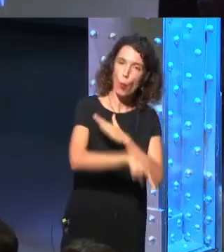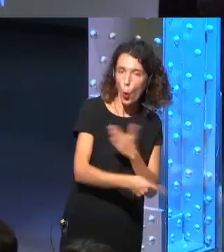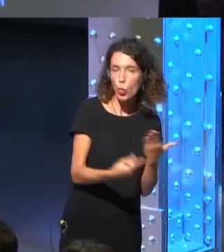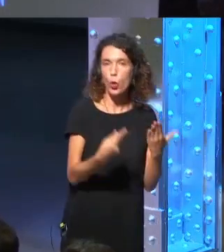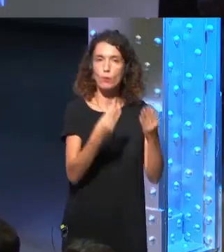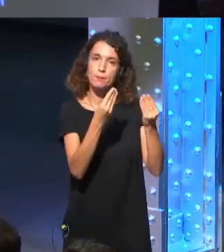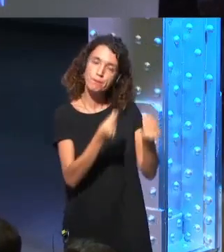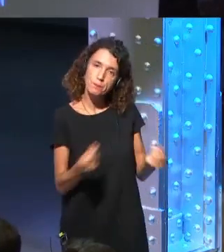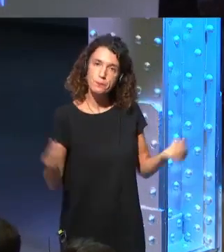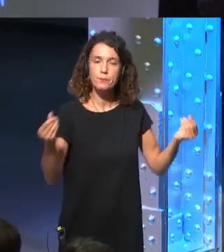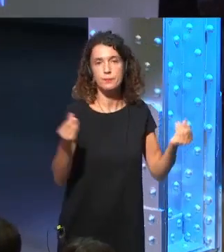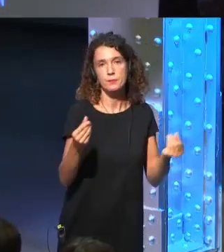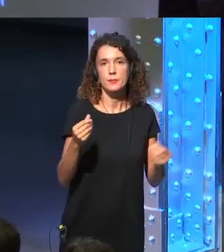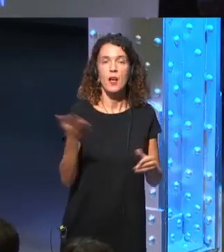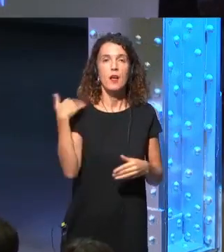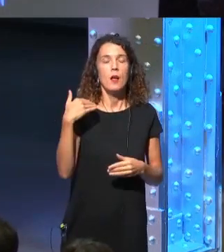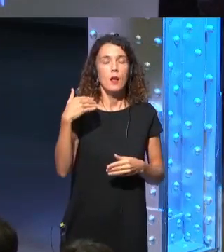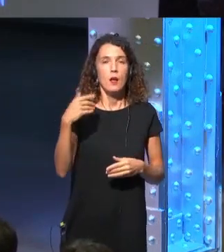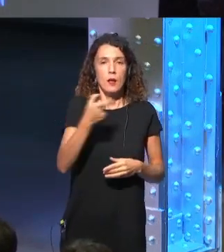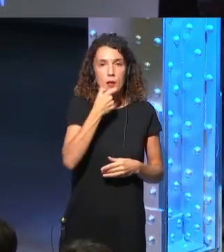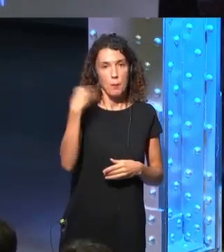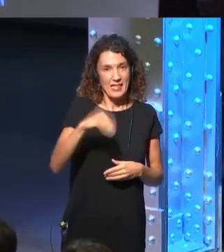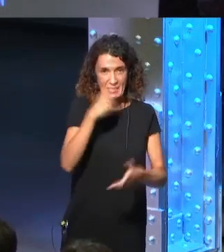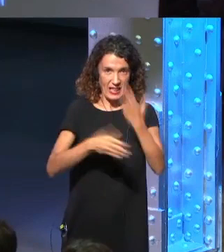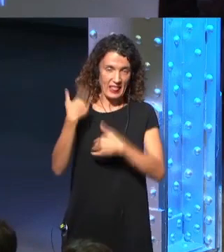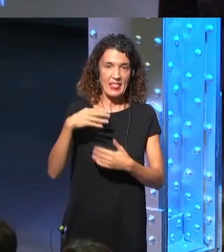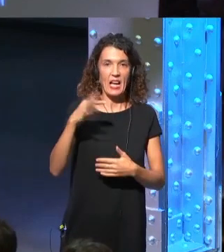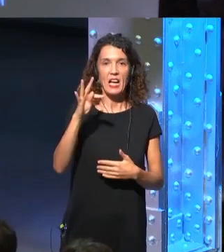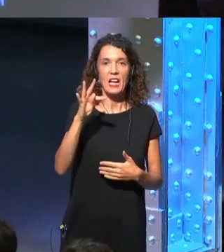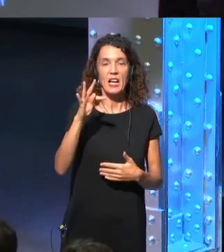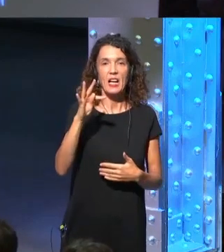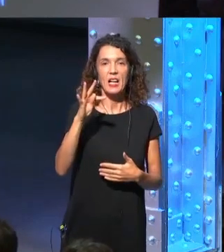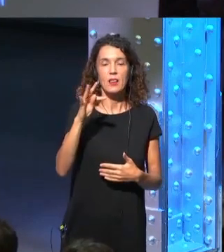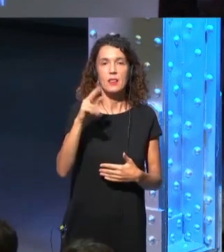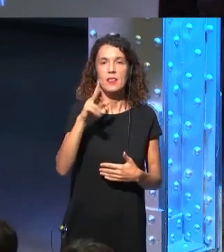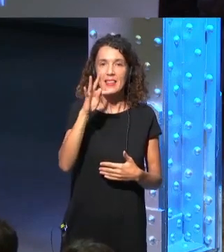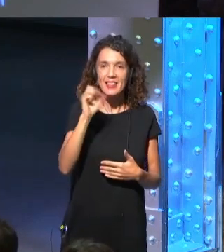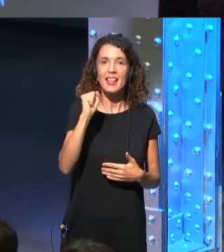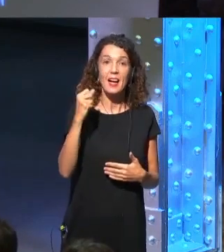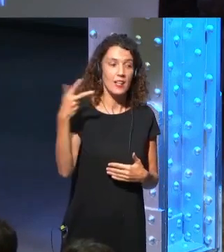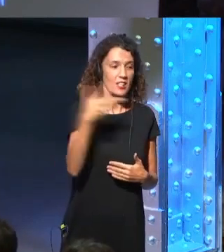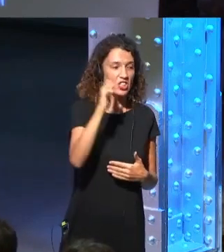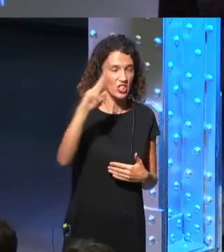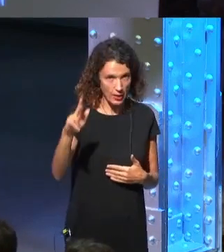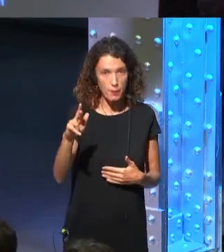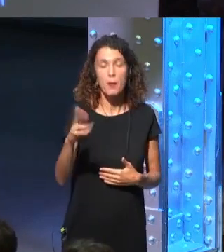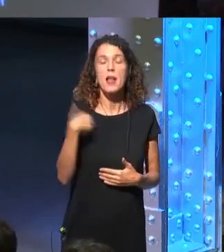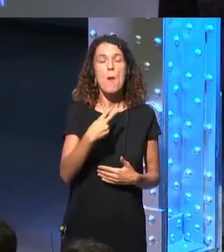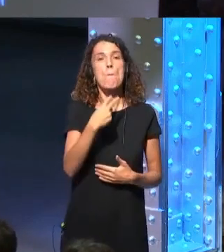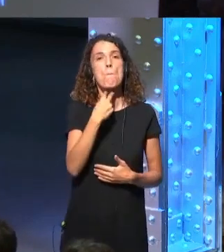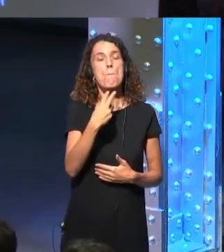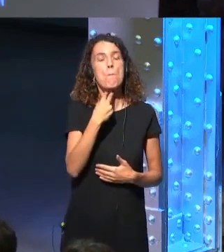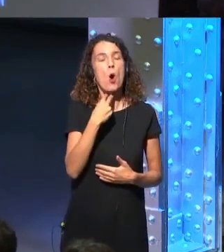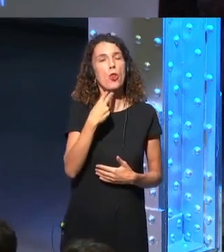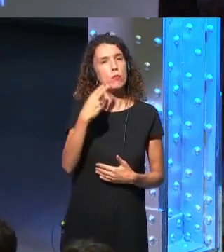Por ejemplo, lo hizo Margaret Thatcher. Ella bajó el tono de su voz para tener un tono más